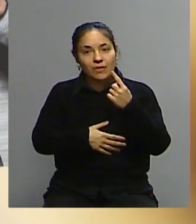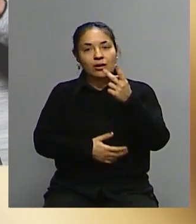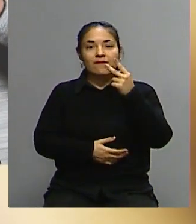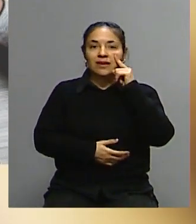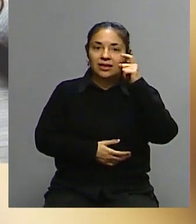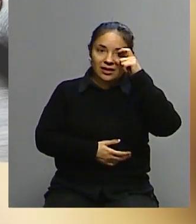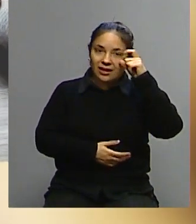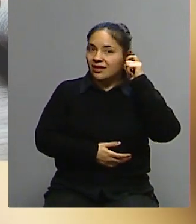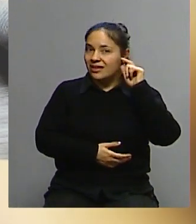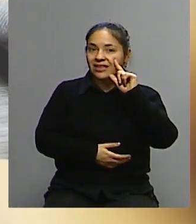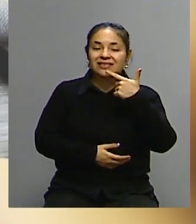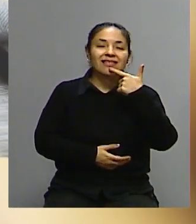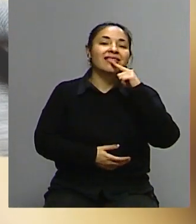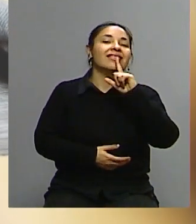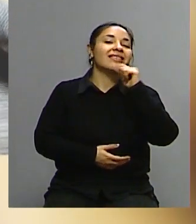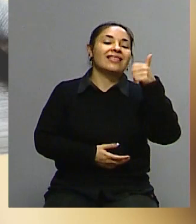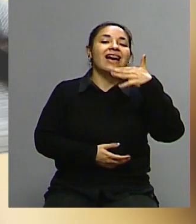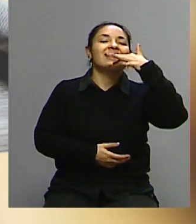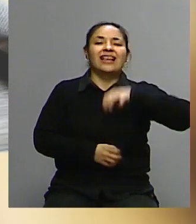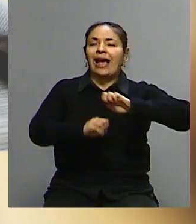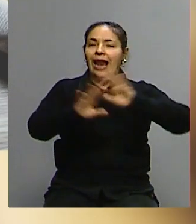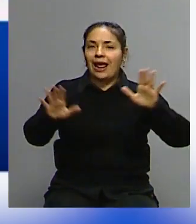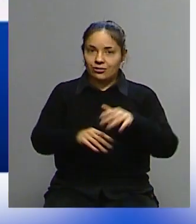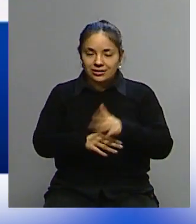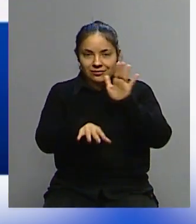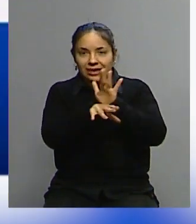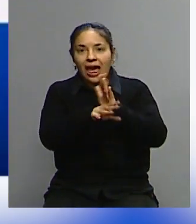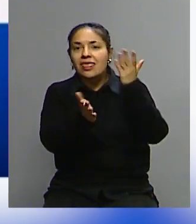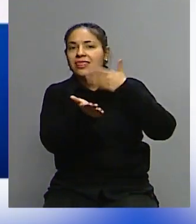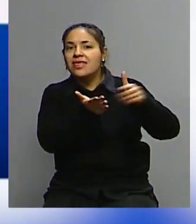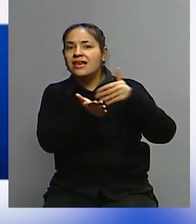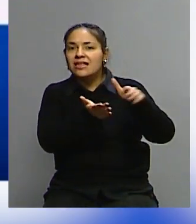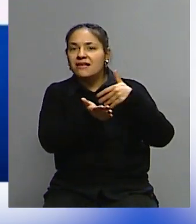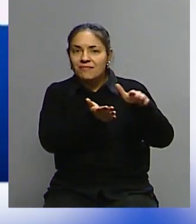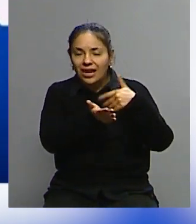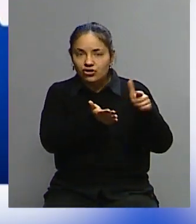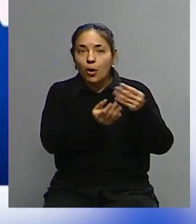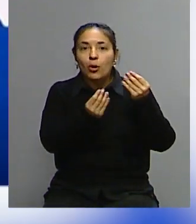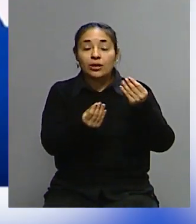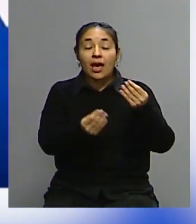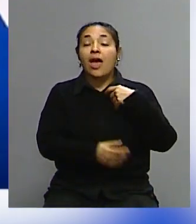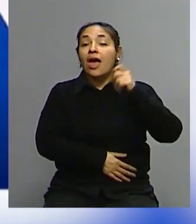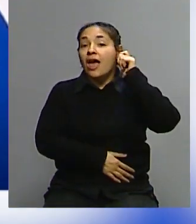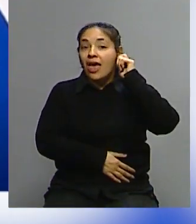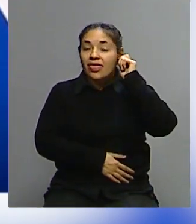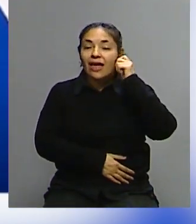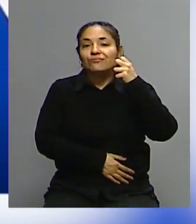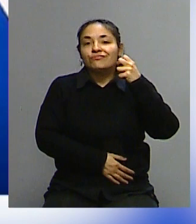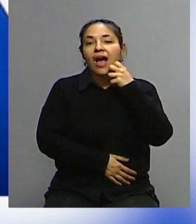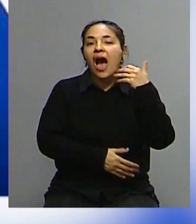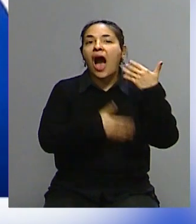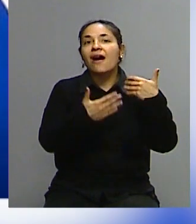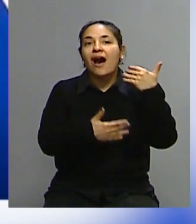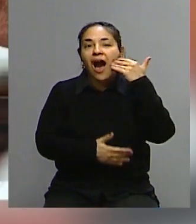lugar para la confusión. Estamos hablando de una forma de discriminación por una edad avanzada. Claro, ¿sí? claro.